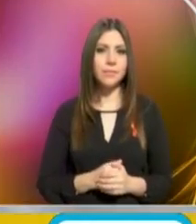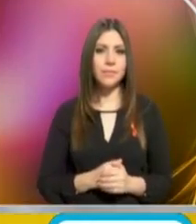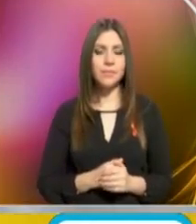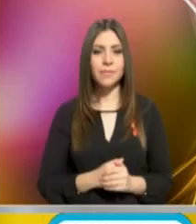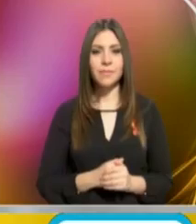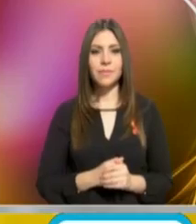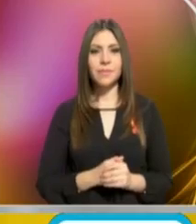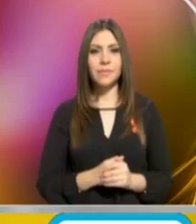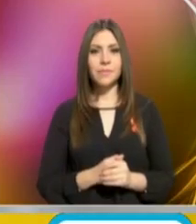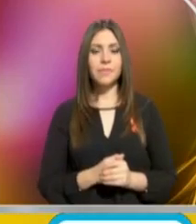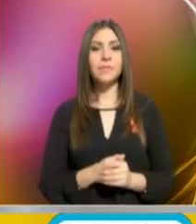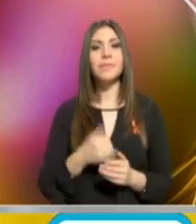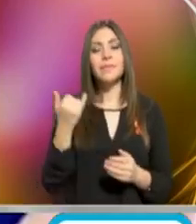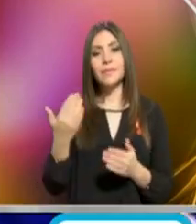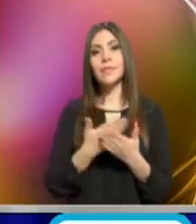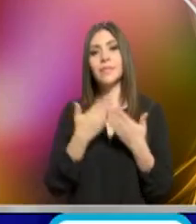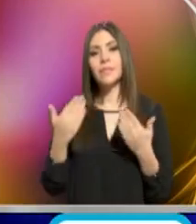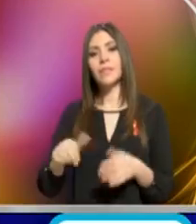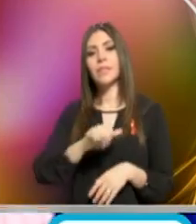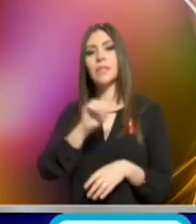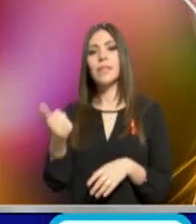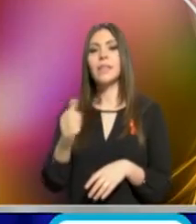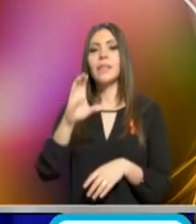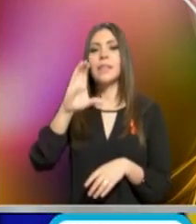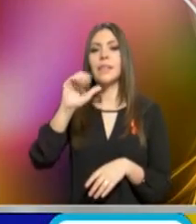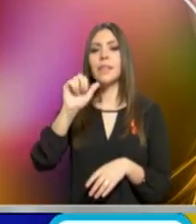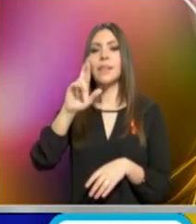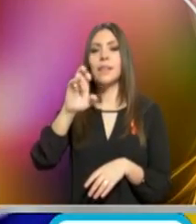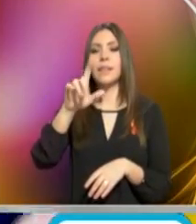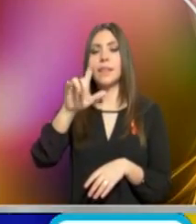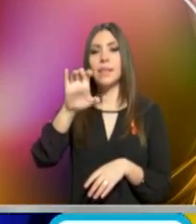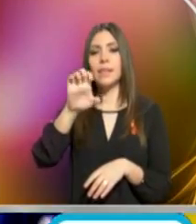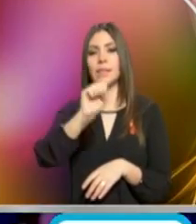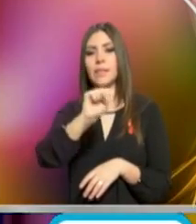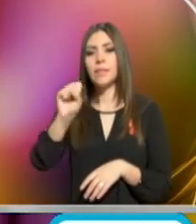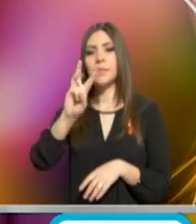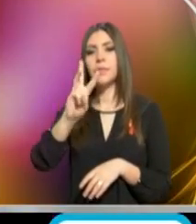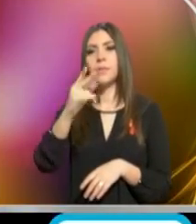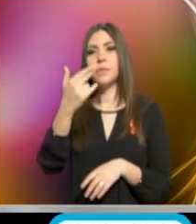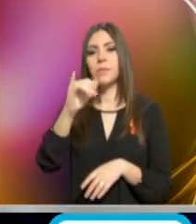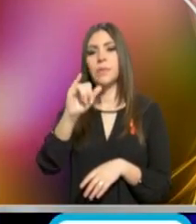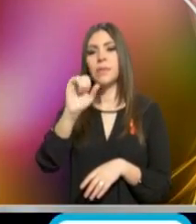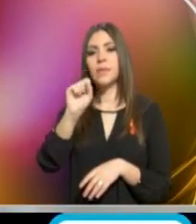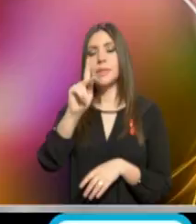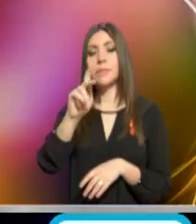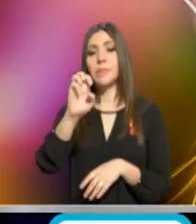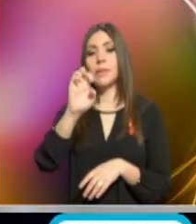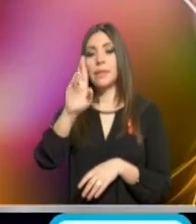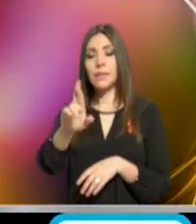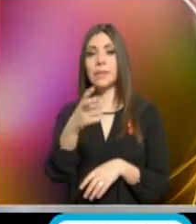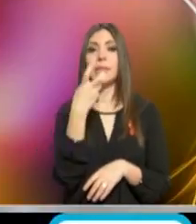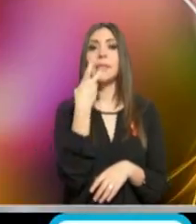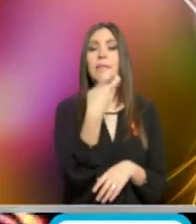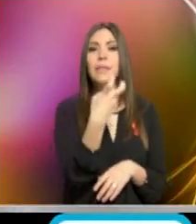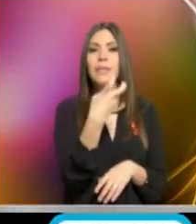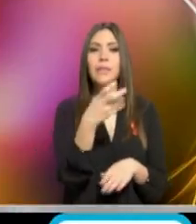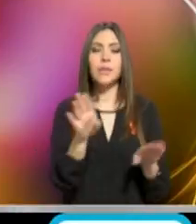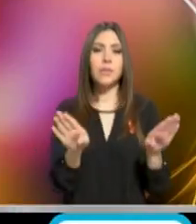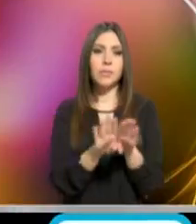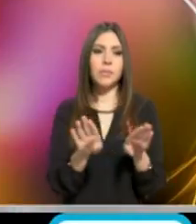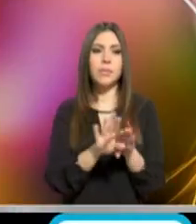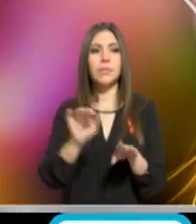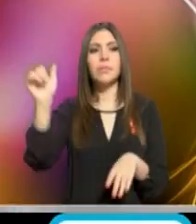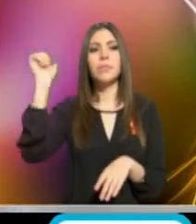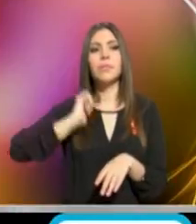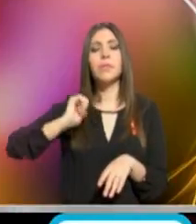Sabe hacer café. Ok, vámonos con Careless Whisper, un clásico de George Michael, que la verdad es que este es un Sí. clasiquísimo